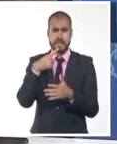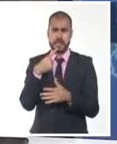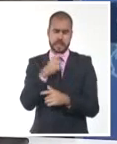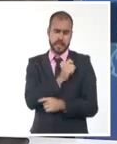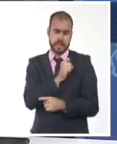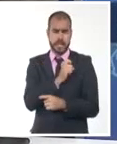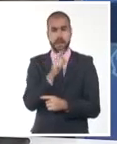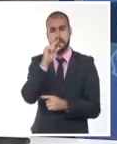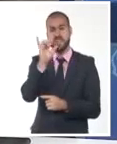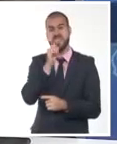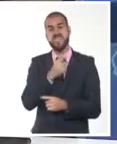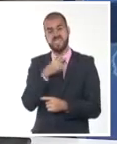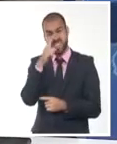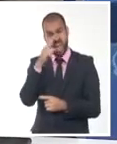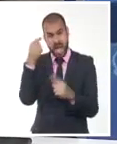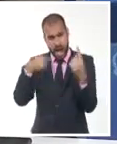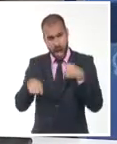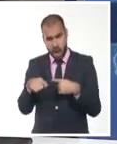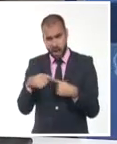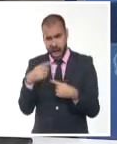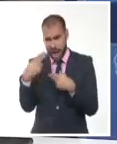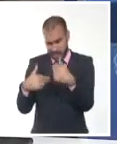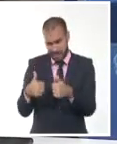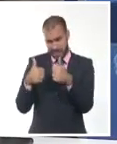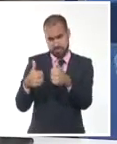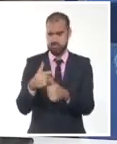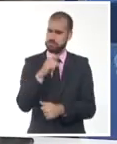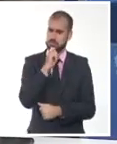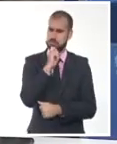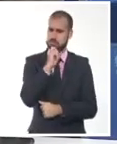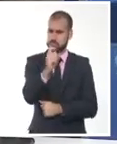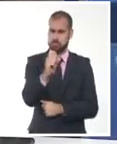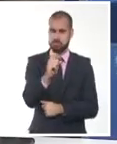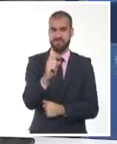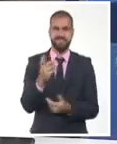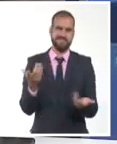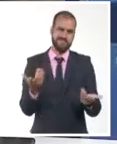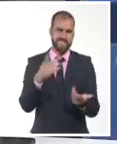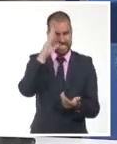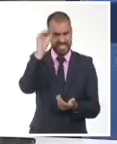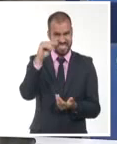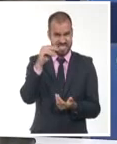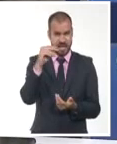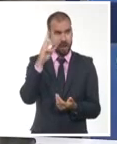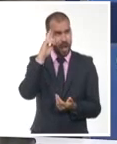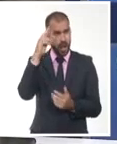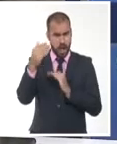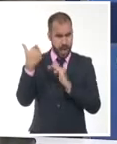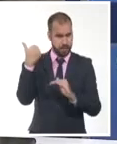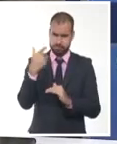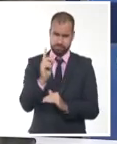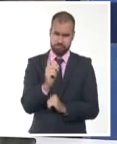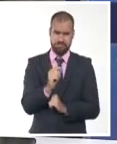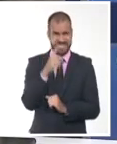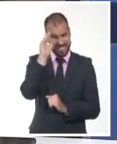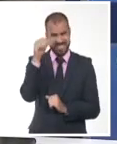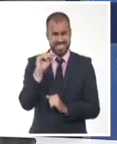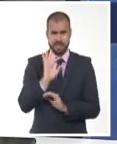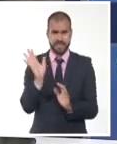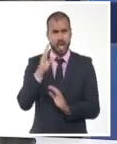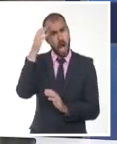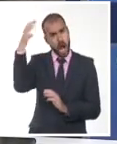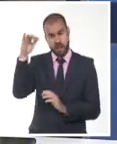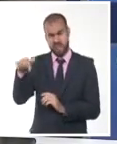en estos momentos críticos. Y la verdad es que no hace falta mirar hacia atrás. Ya la Casa Blanca camina con